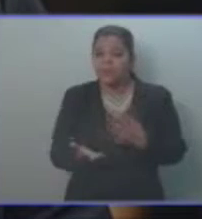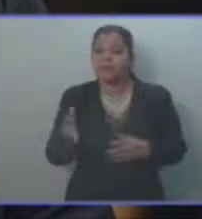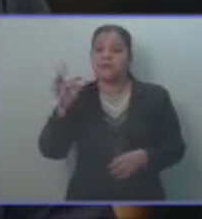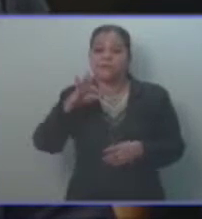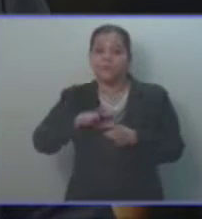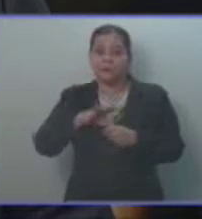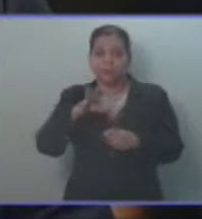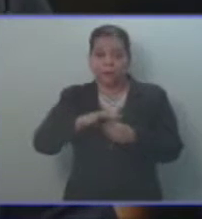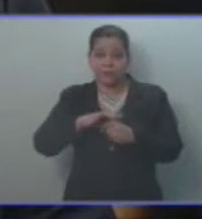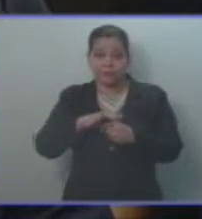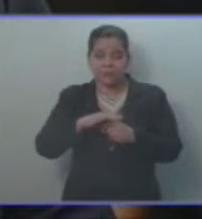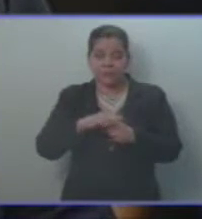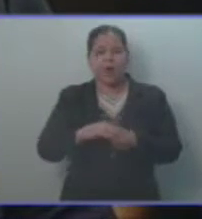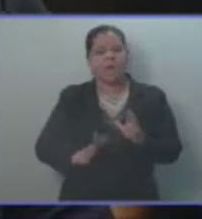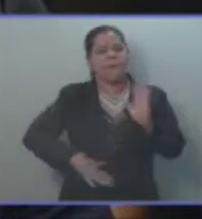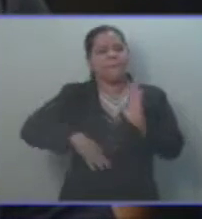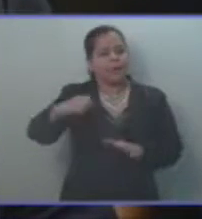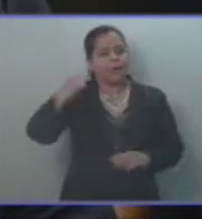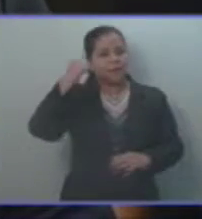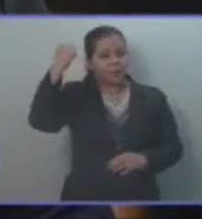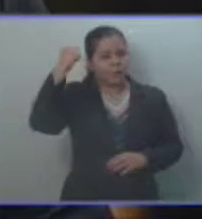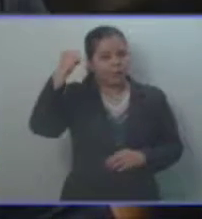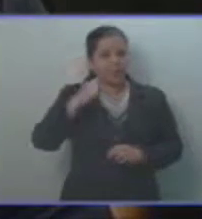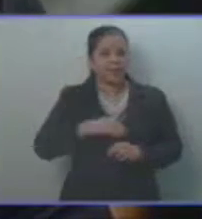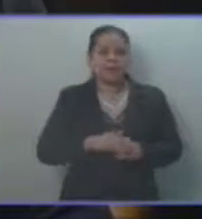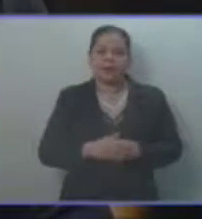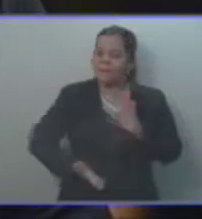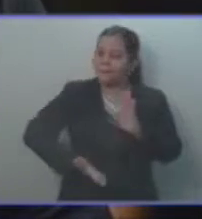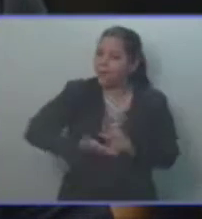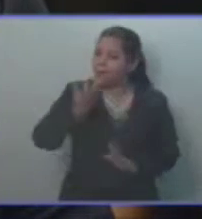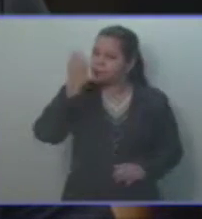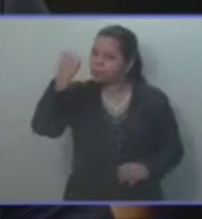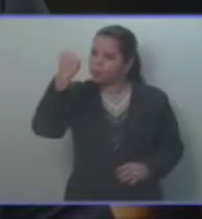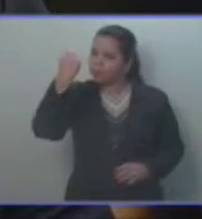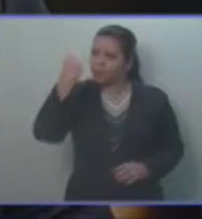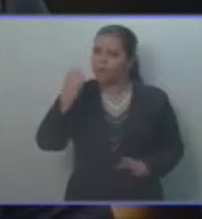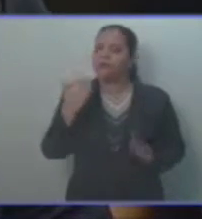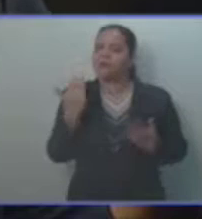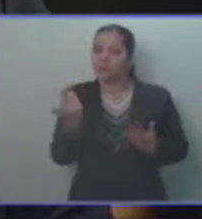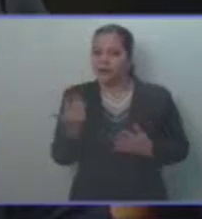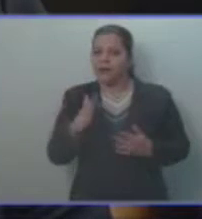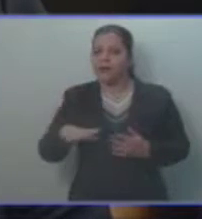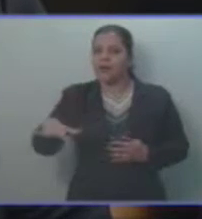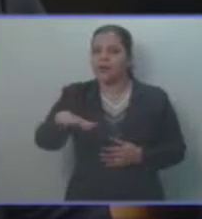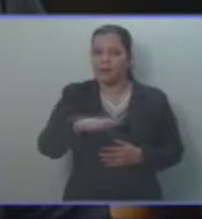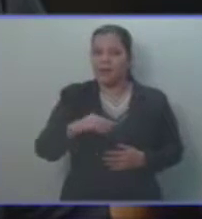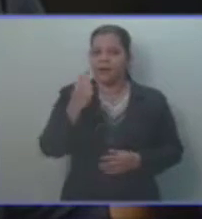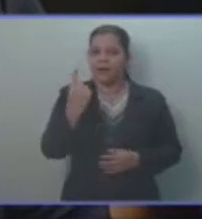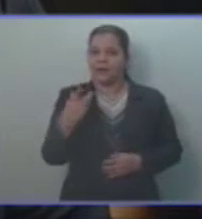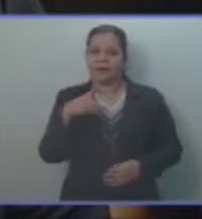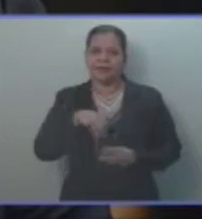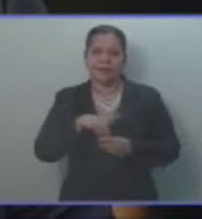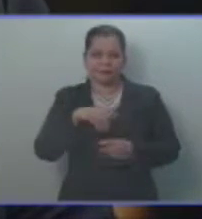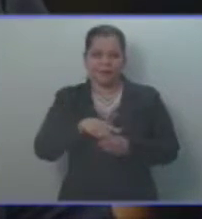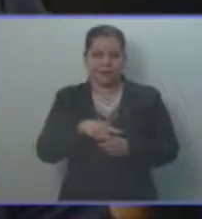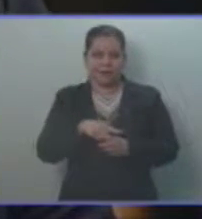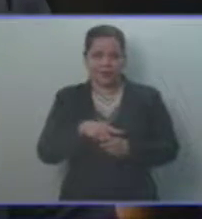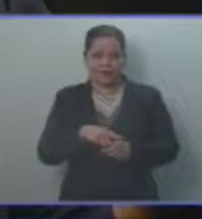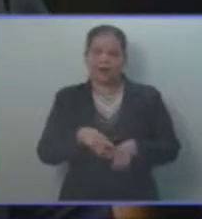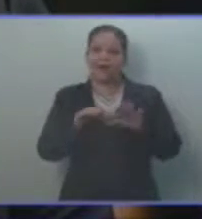votaciones más representativas, más significativas para el sector de personas con discapacidad.